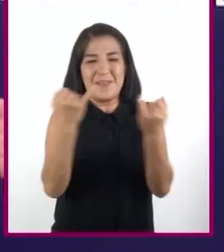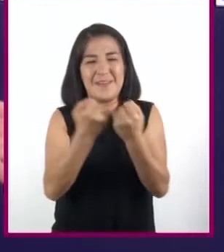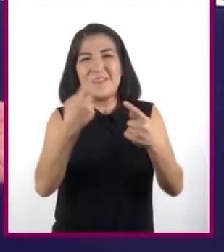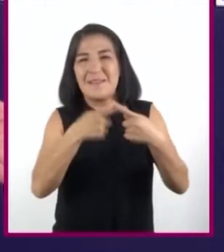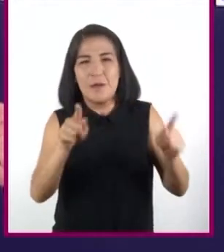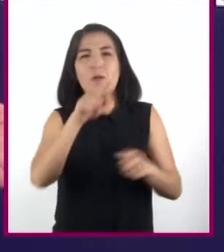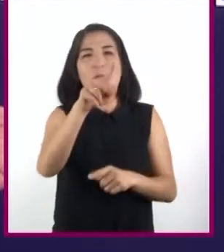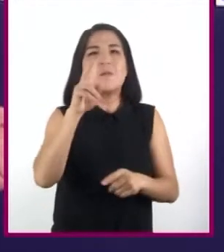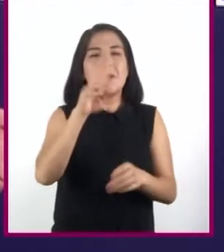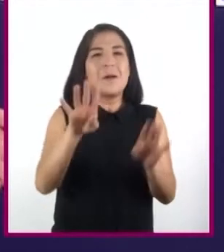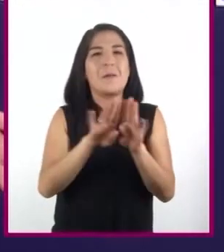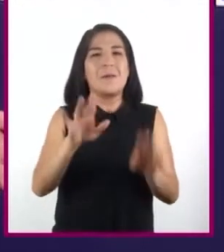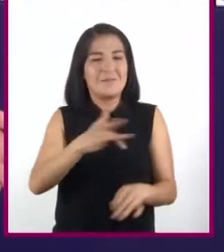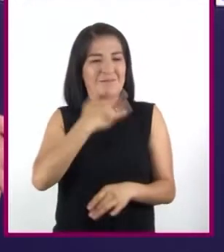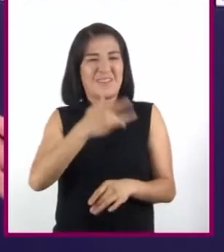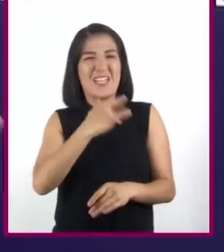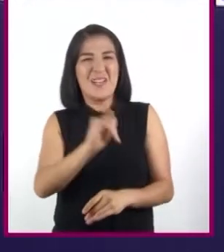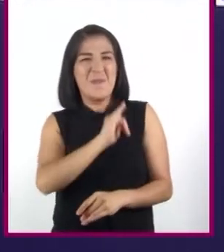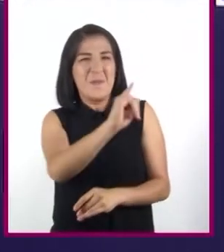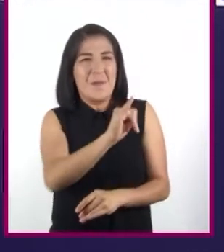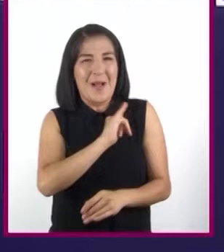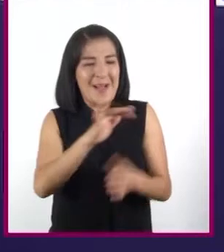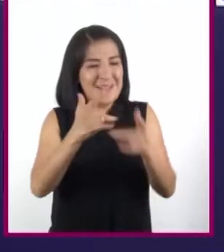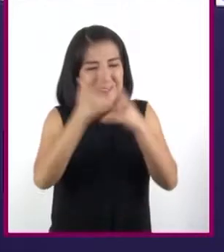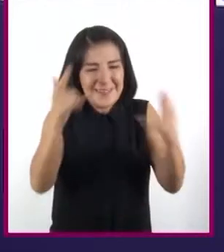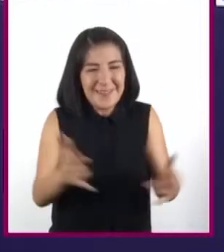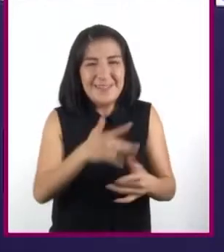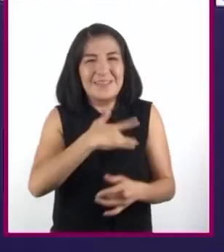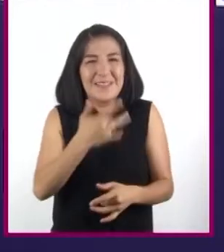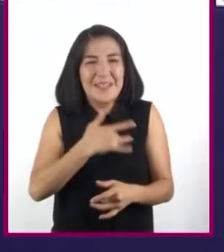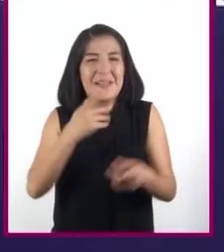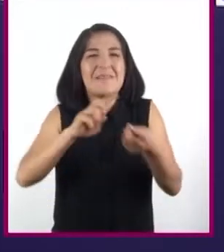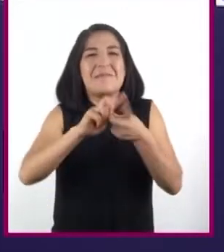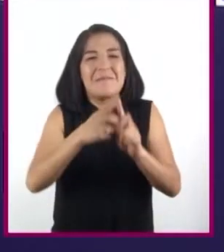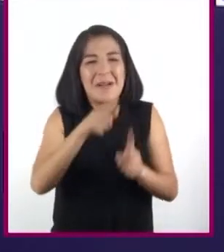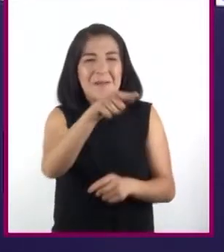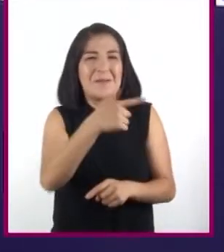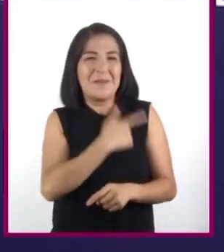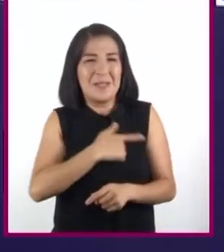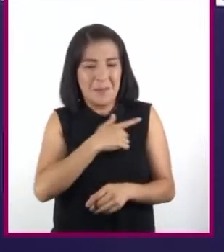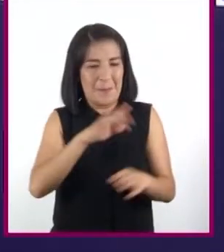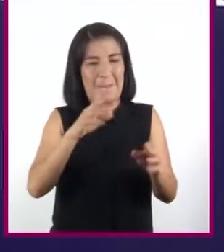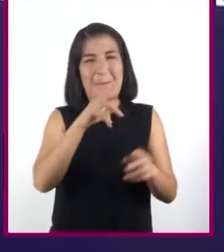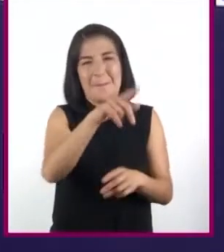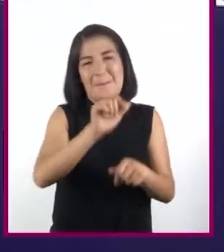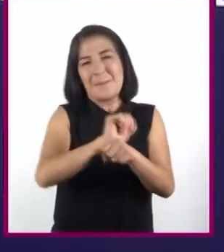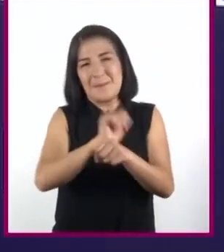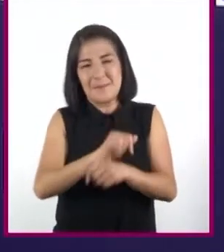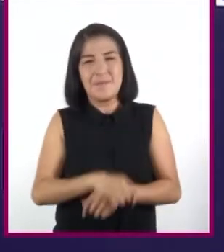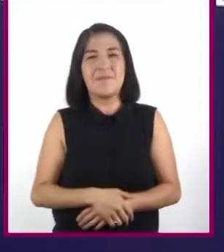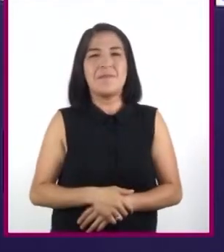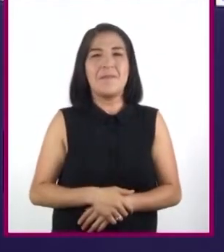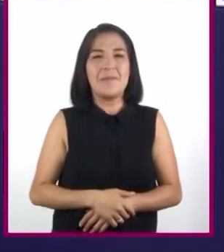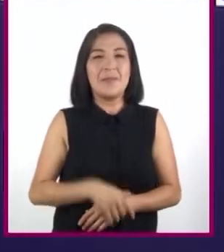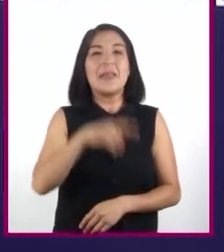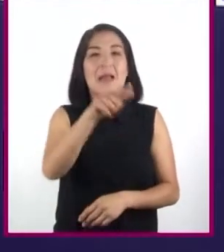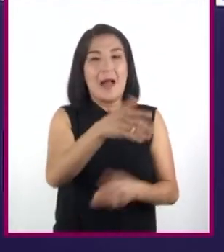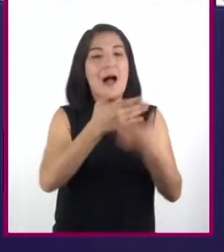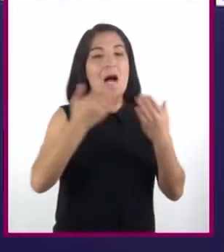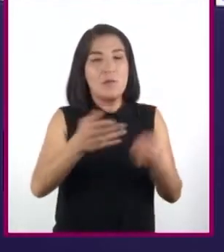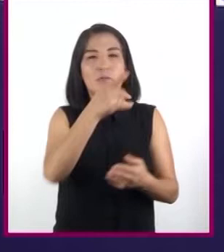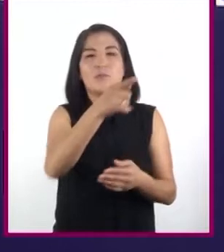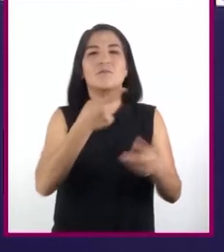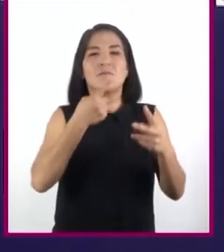es posible que te sientas identificada o identificado con algún personaje. Para comenzar, es importante